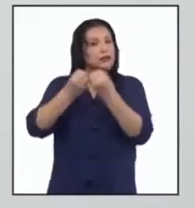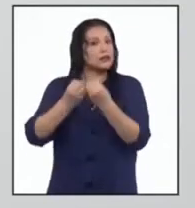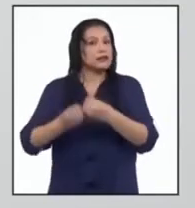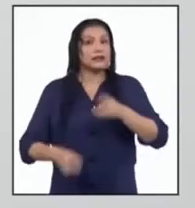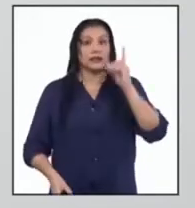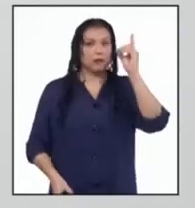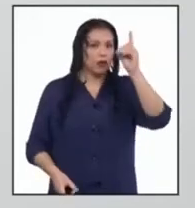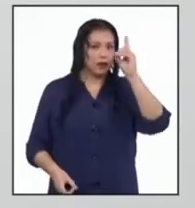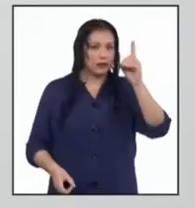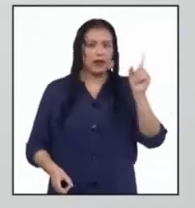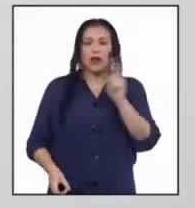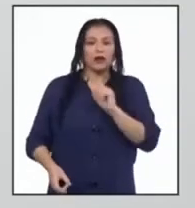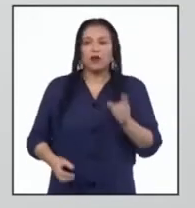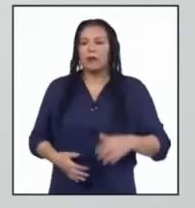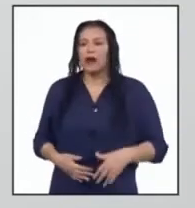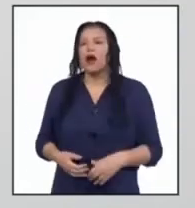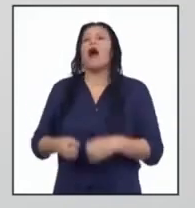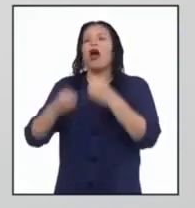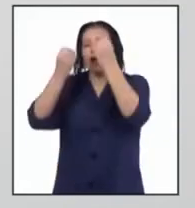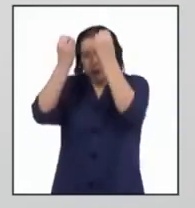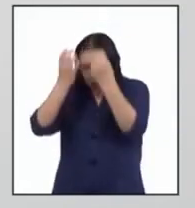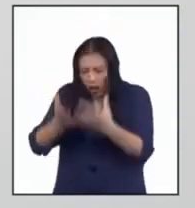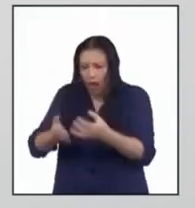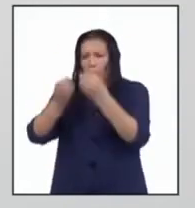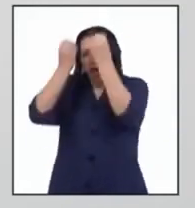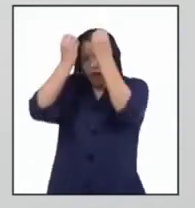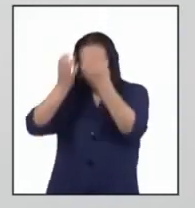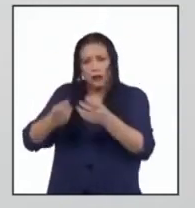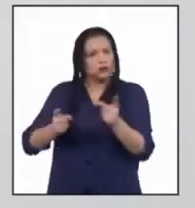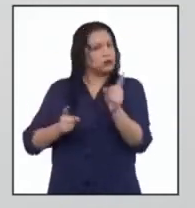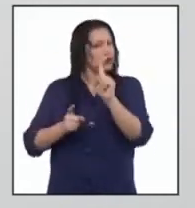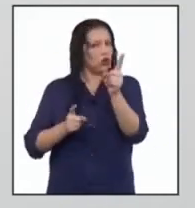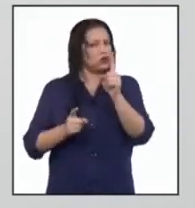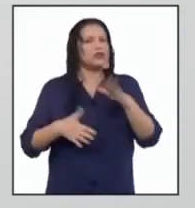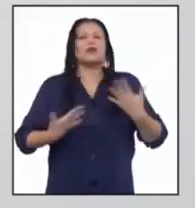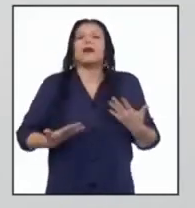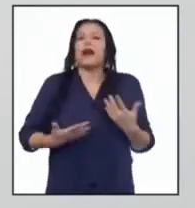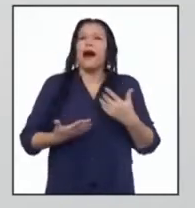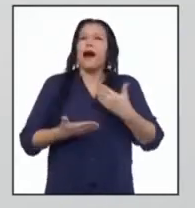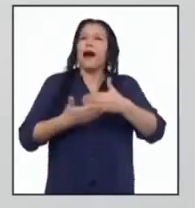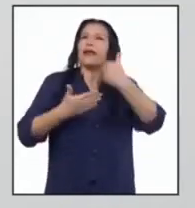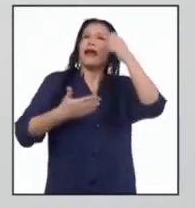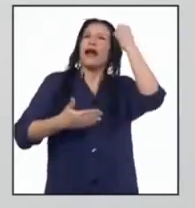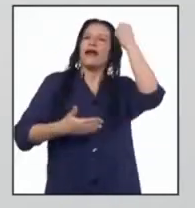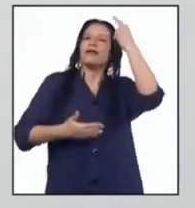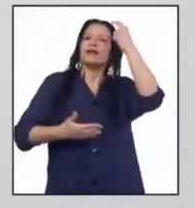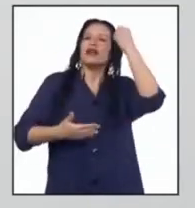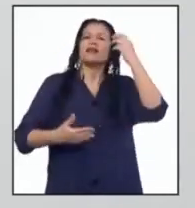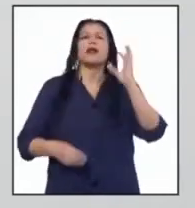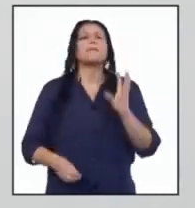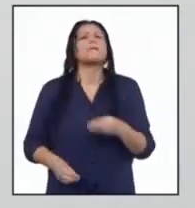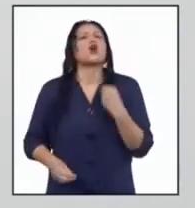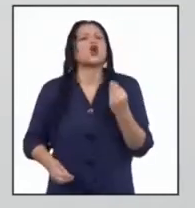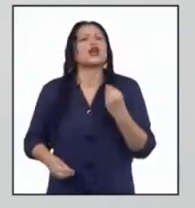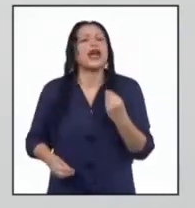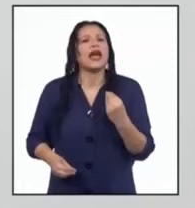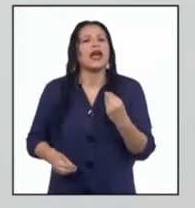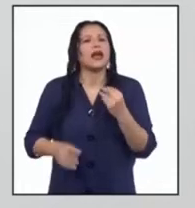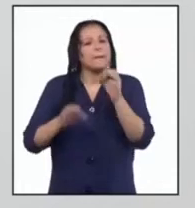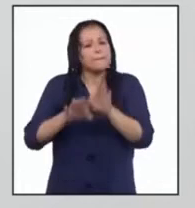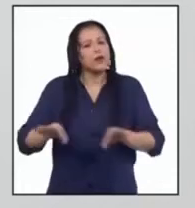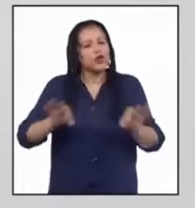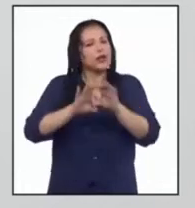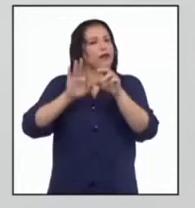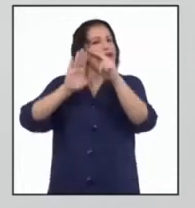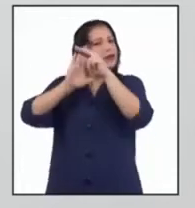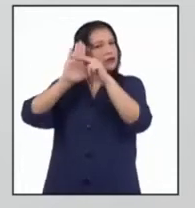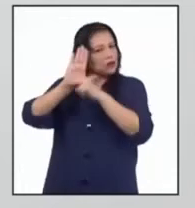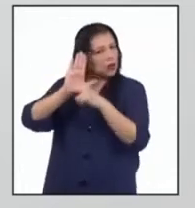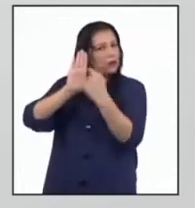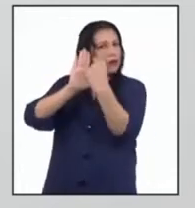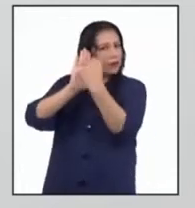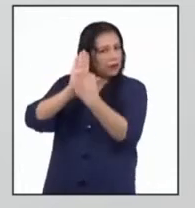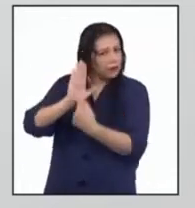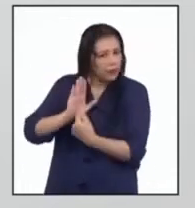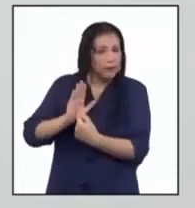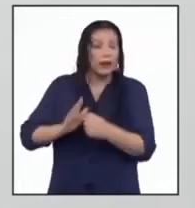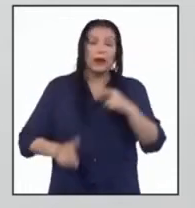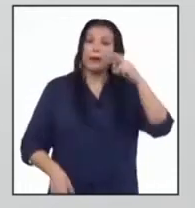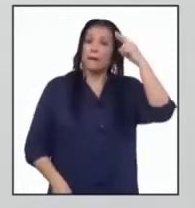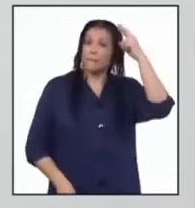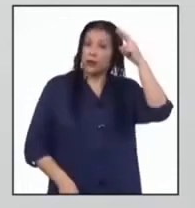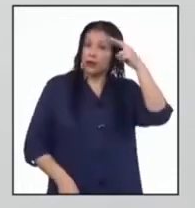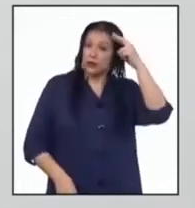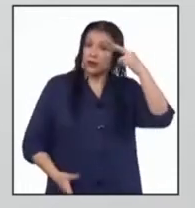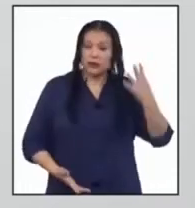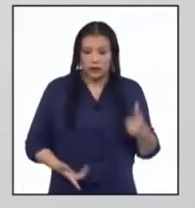no para darles obediencia ciega, sino para entender las razones de su importancia y por eso